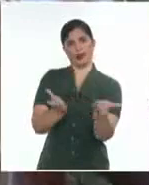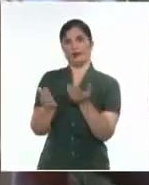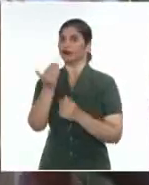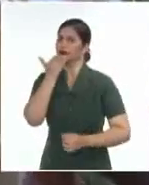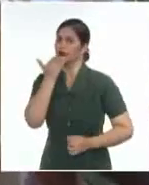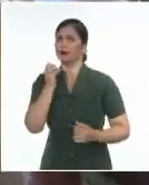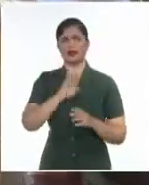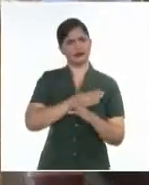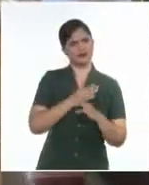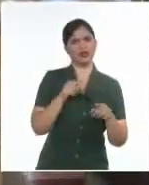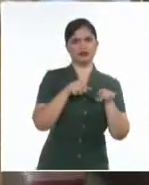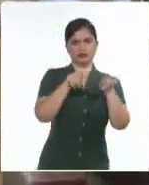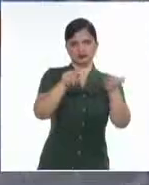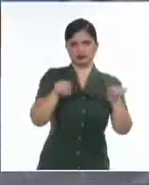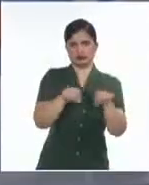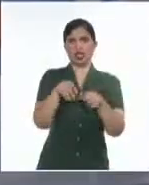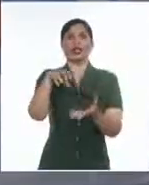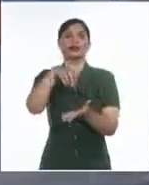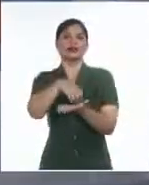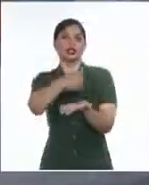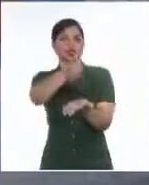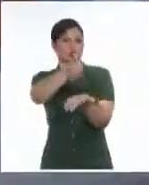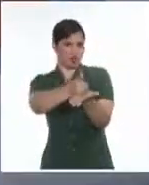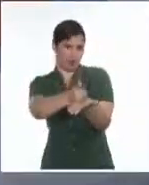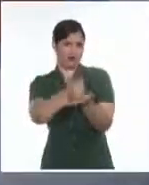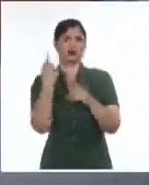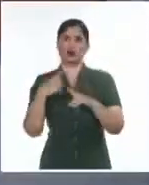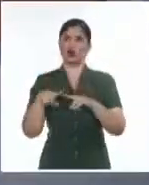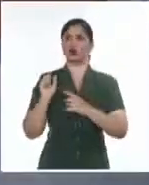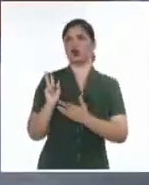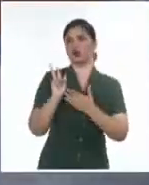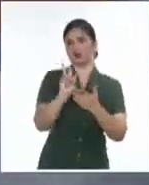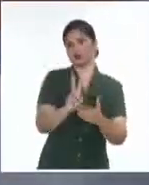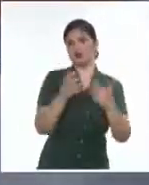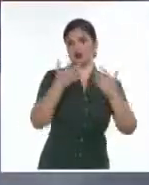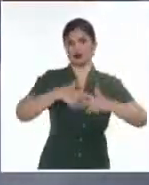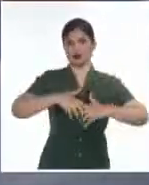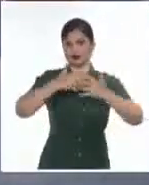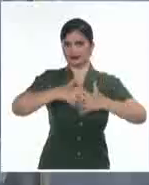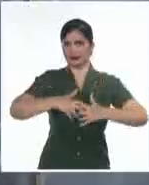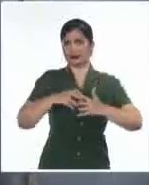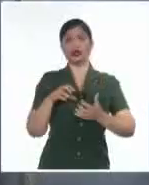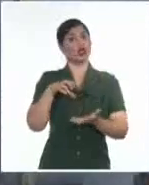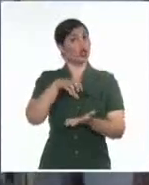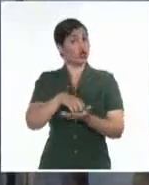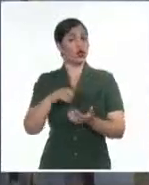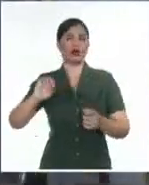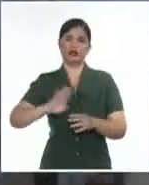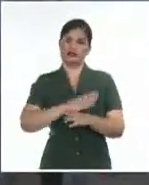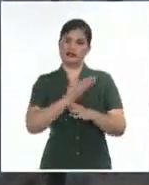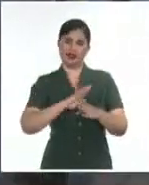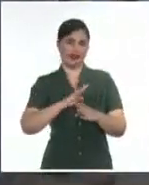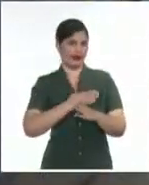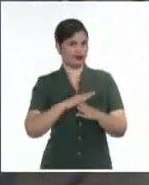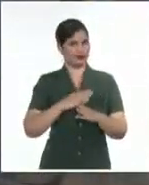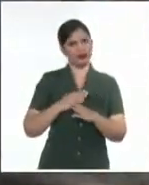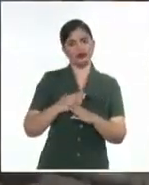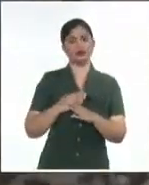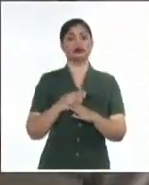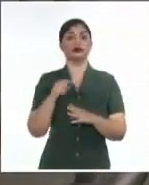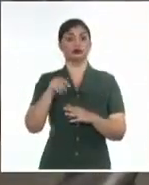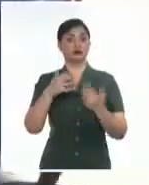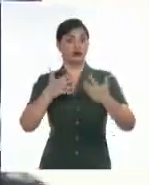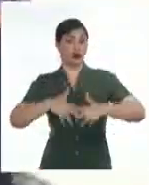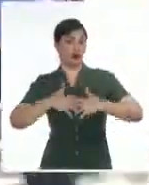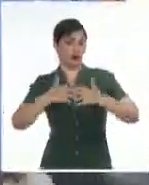edificación del centro de la ciudad. Así como la pasteurizadora Cubanacán, entidad que busca diversificar producciones en las actuales